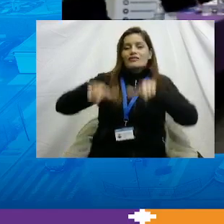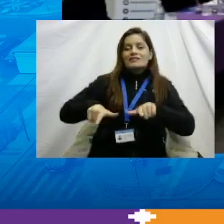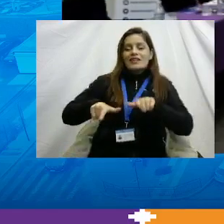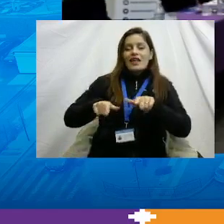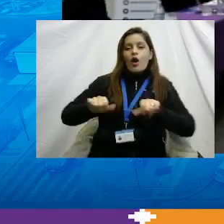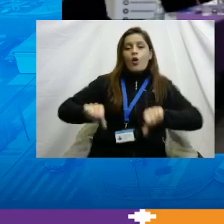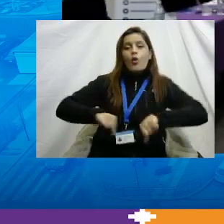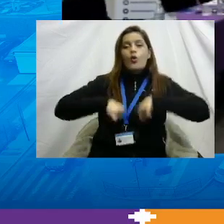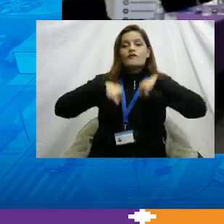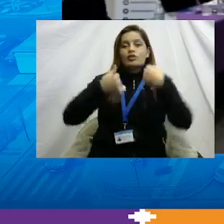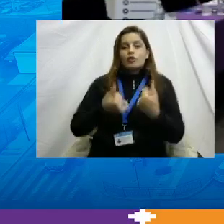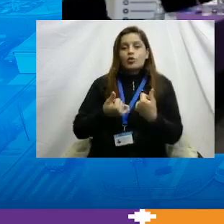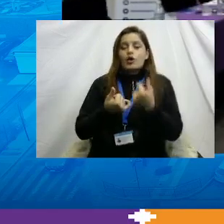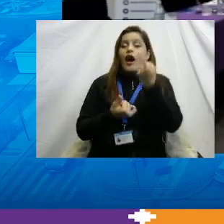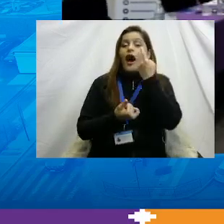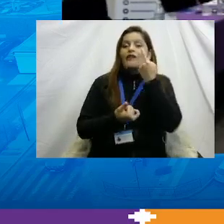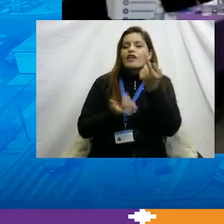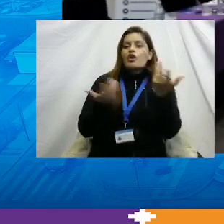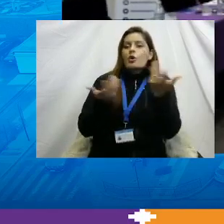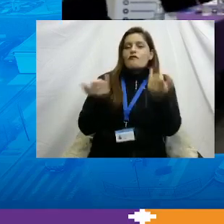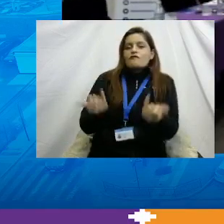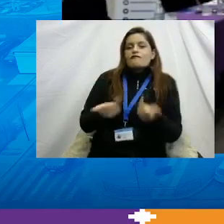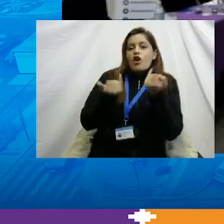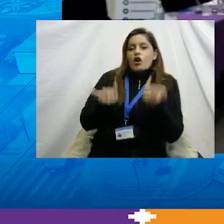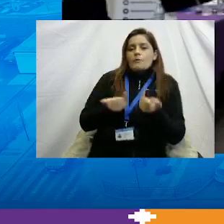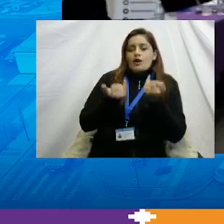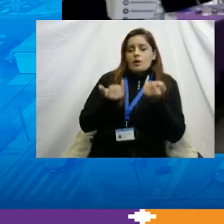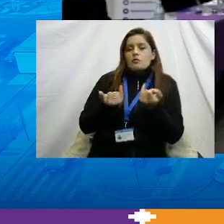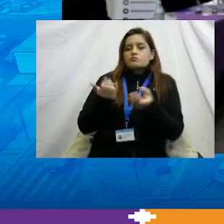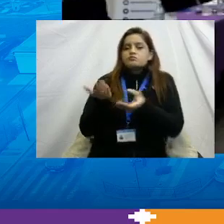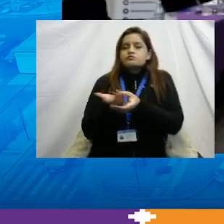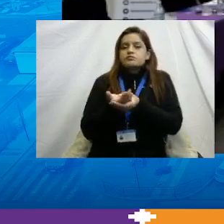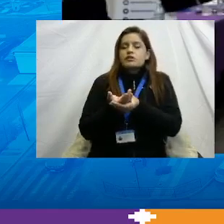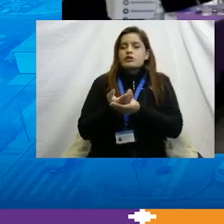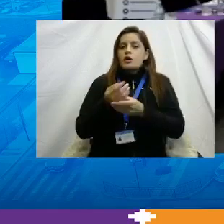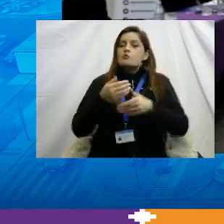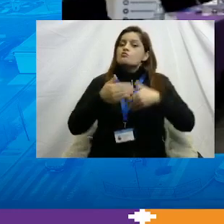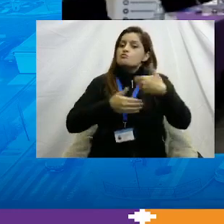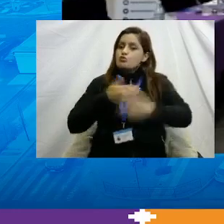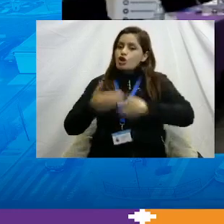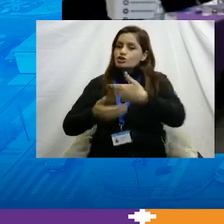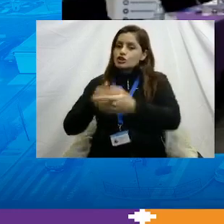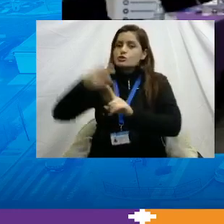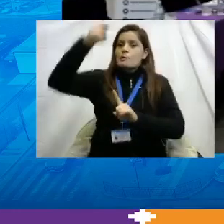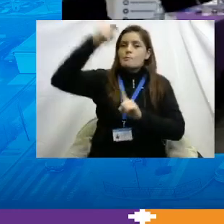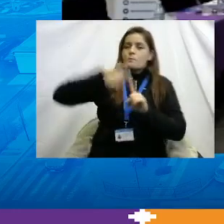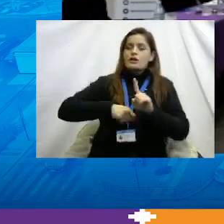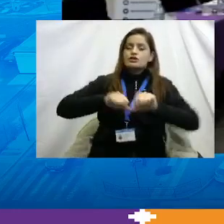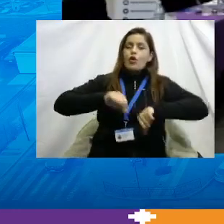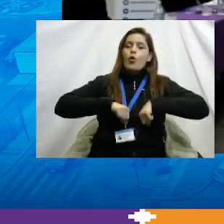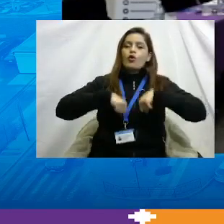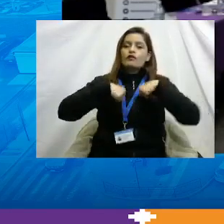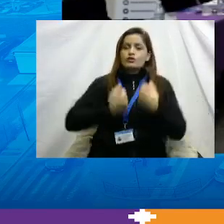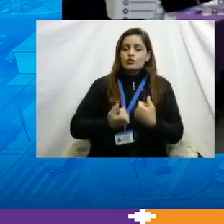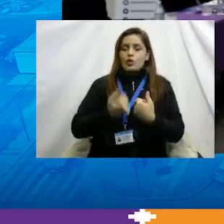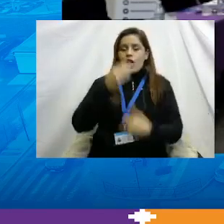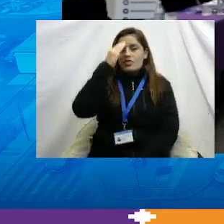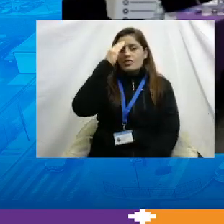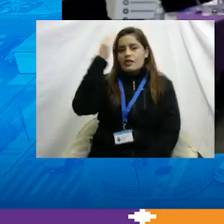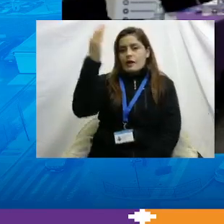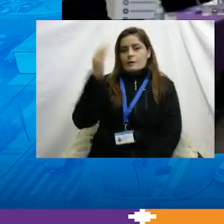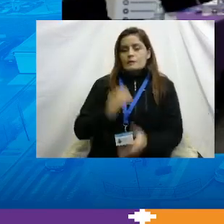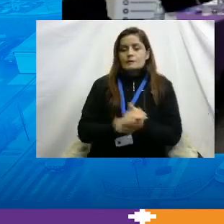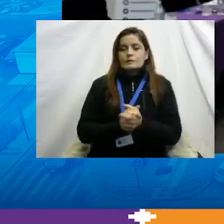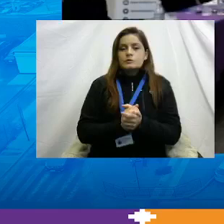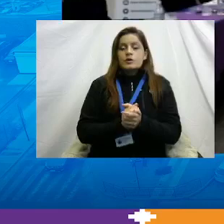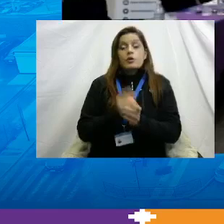para poder que nos dé algún informe sobre lo que se ha realizado en proceso a que estamos en el mes de la juventud y celebrando este día.